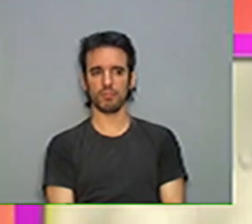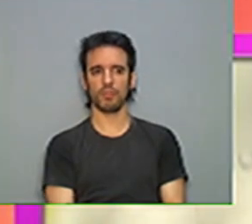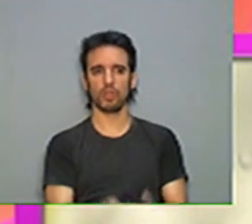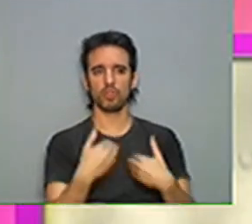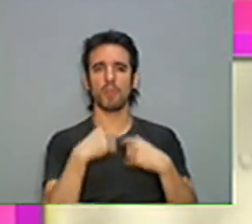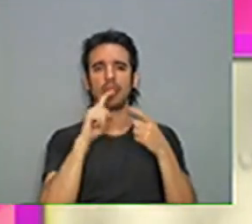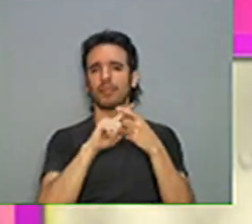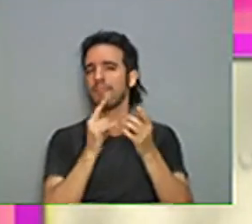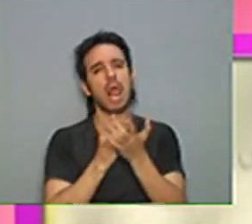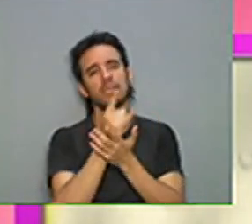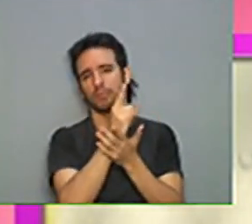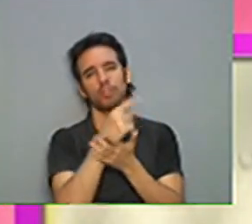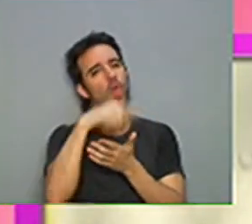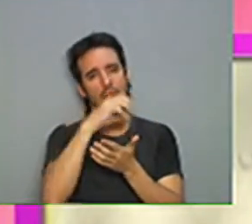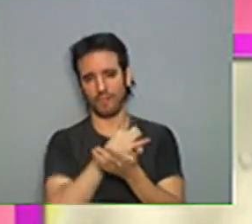toda la vida.